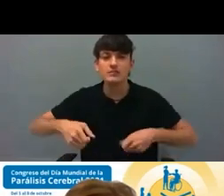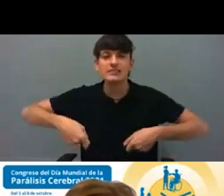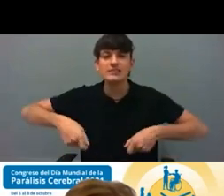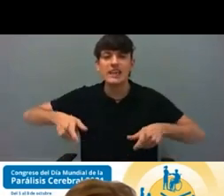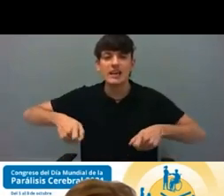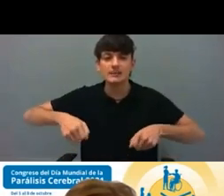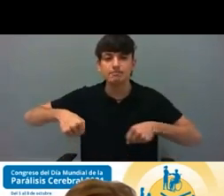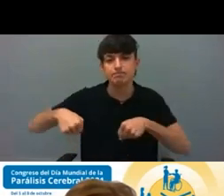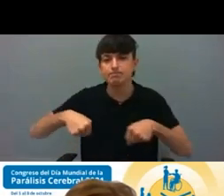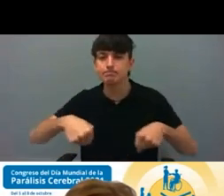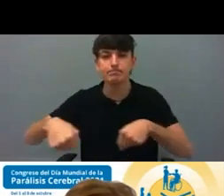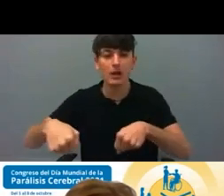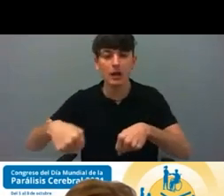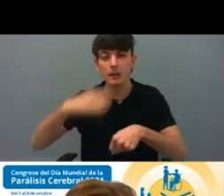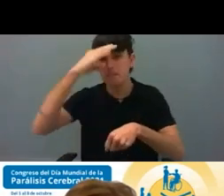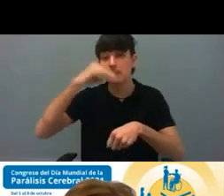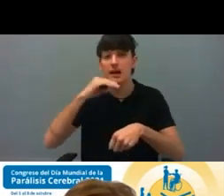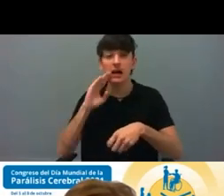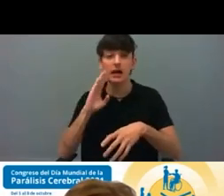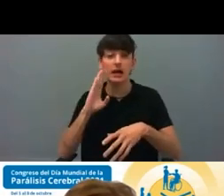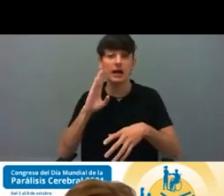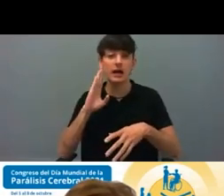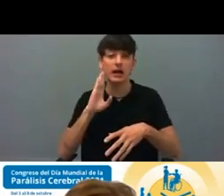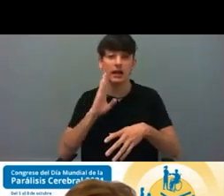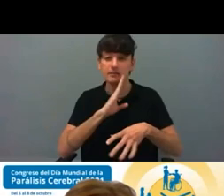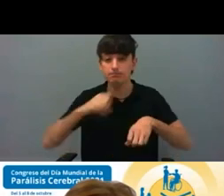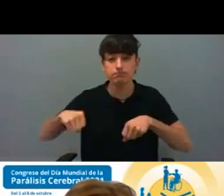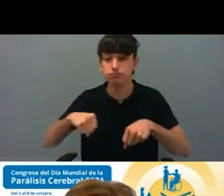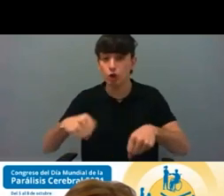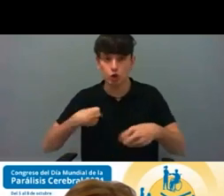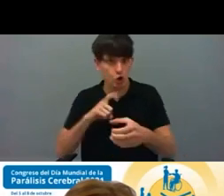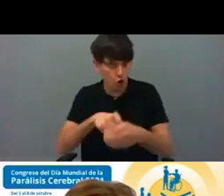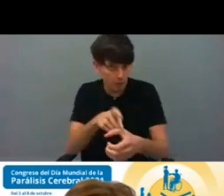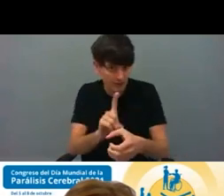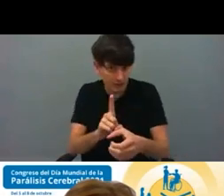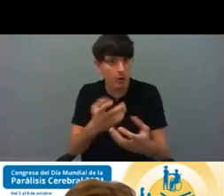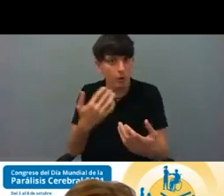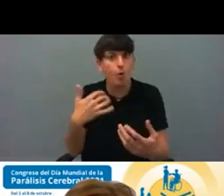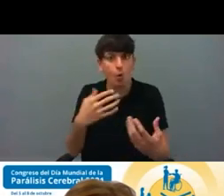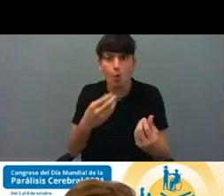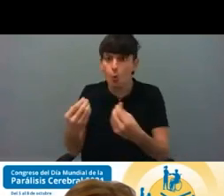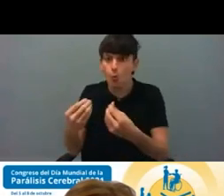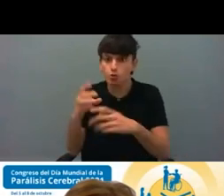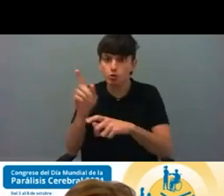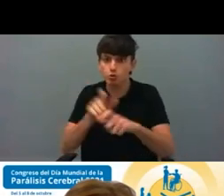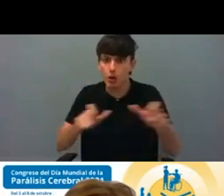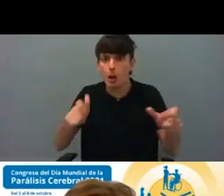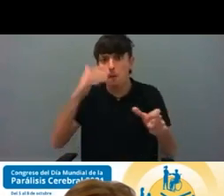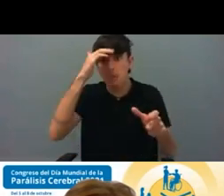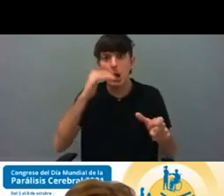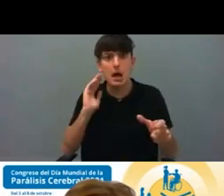corren, yo no participo, pero hay muchos papás del cole que